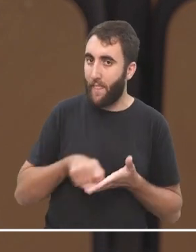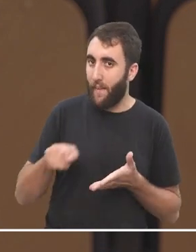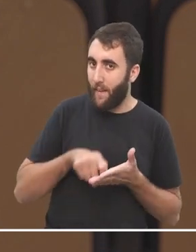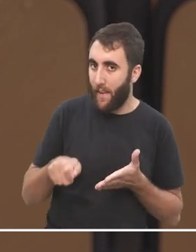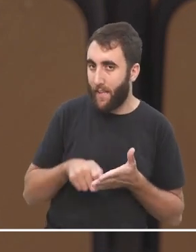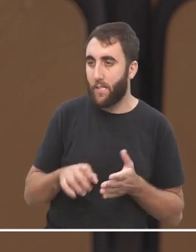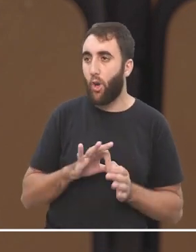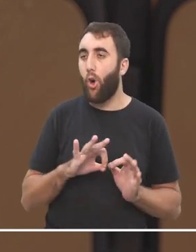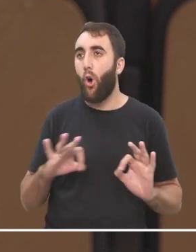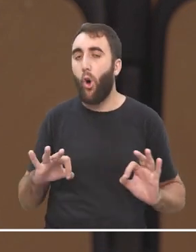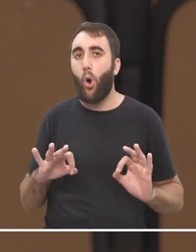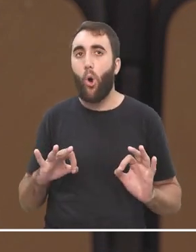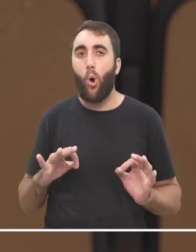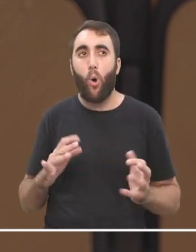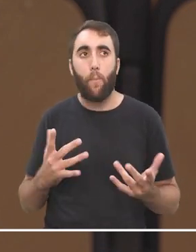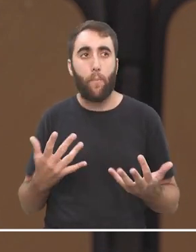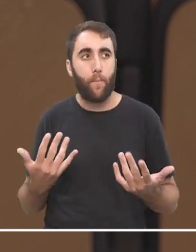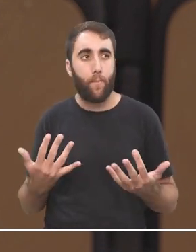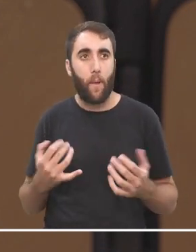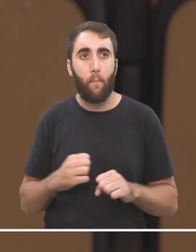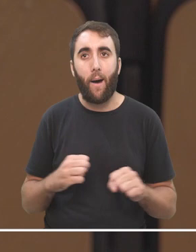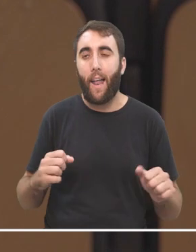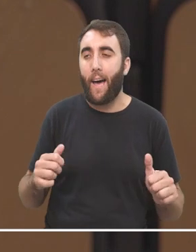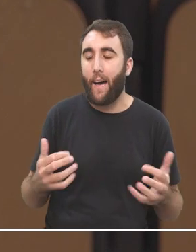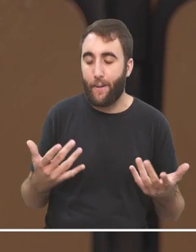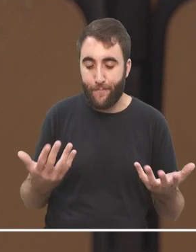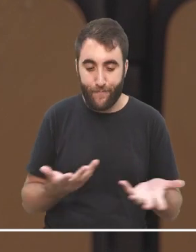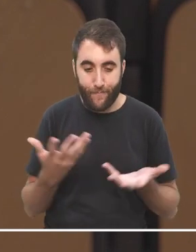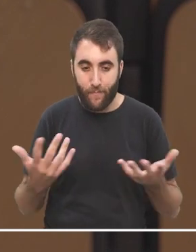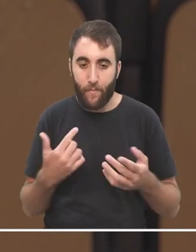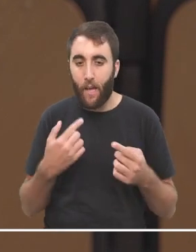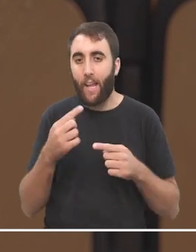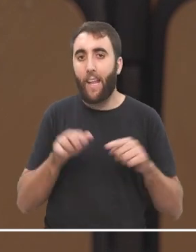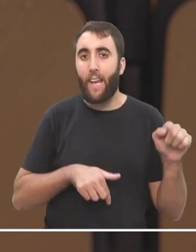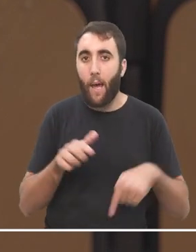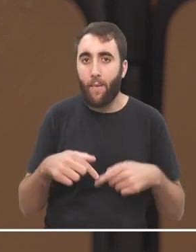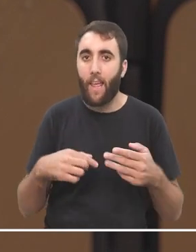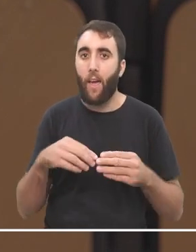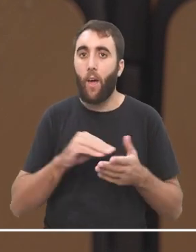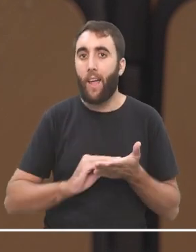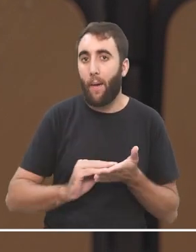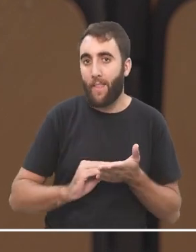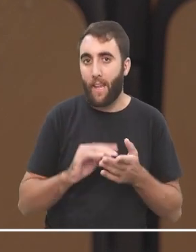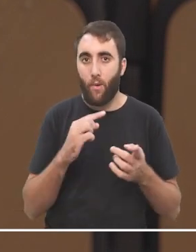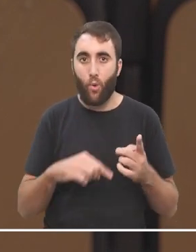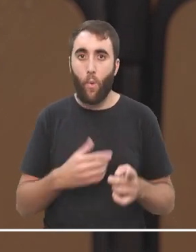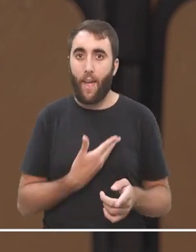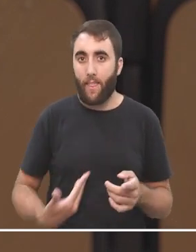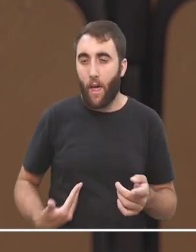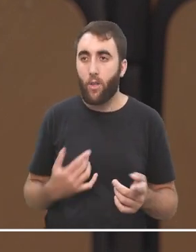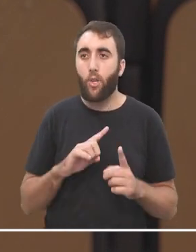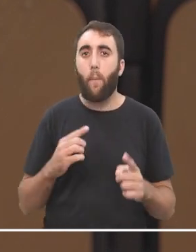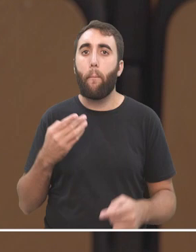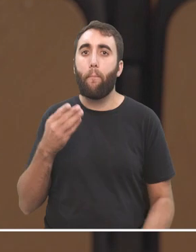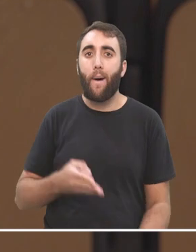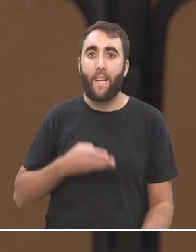o para gestionar distintos trámites burocráticos, sino más participativo, en el